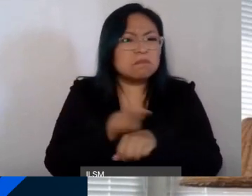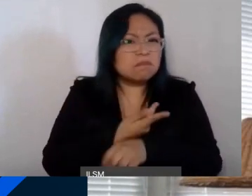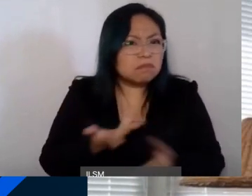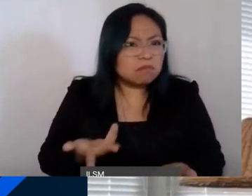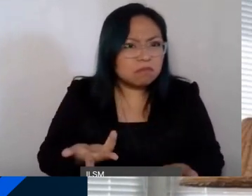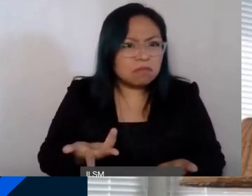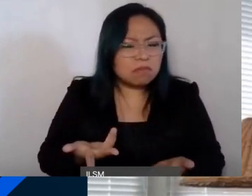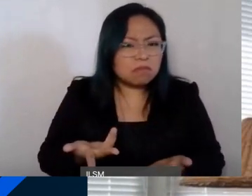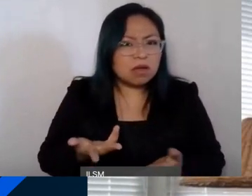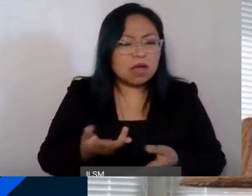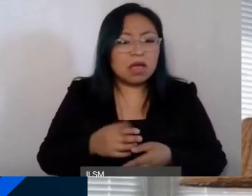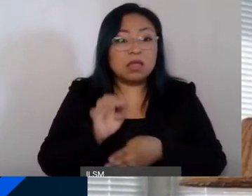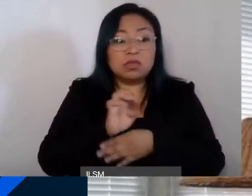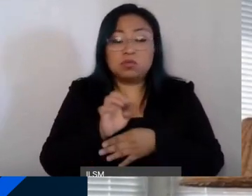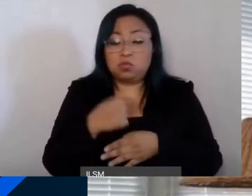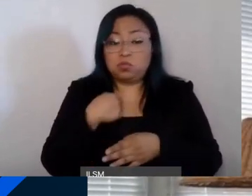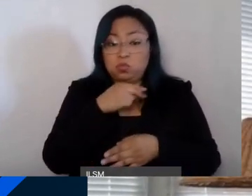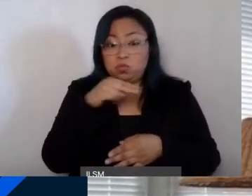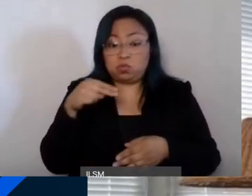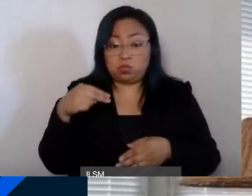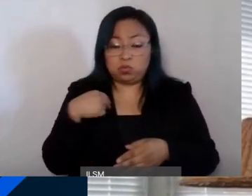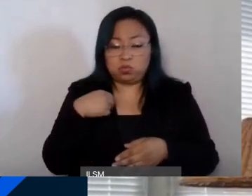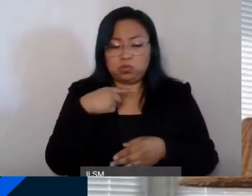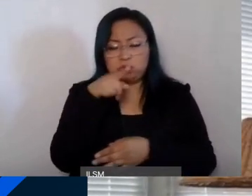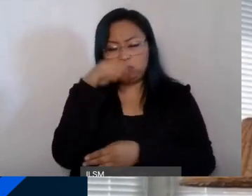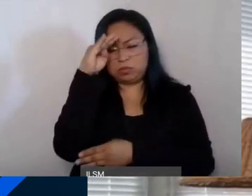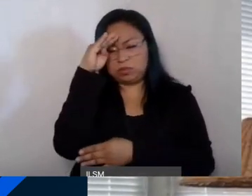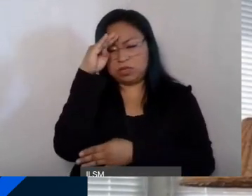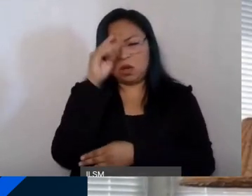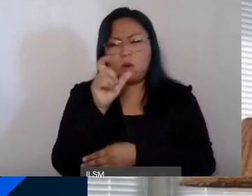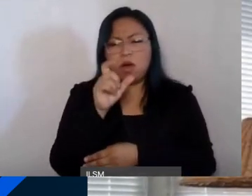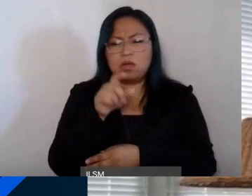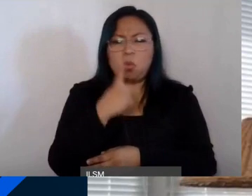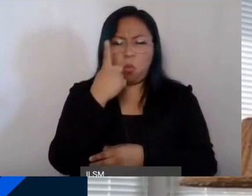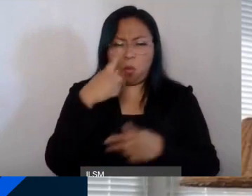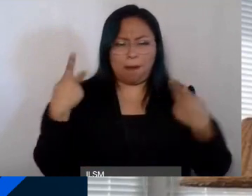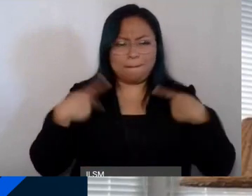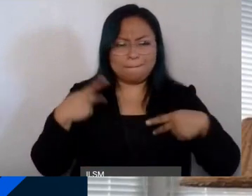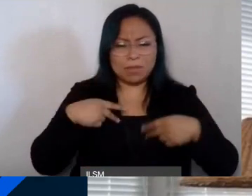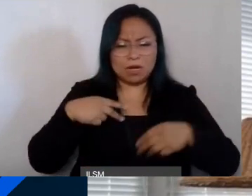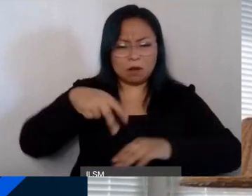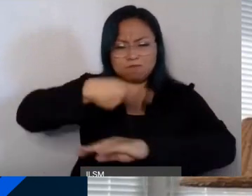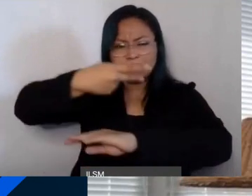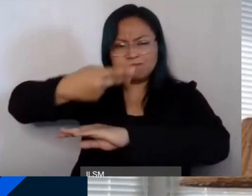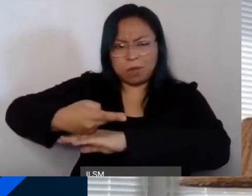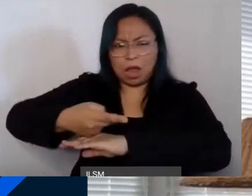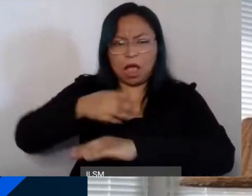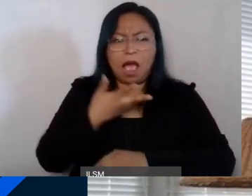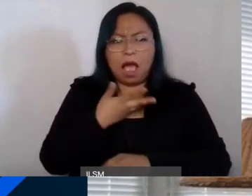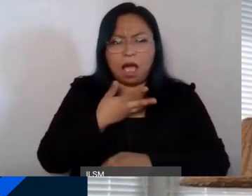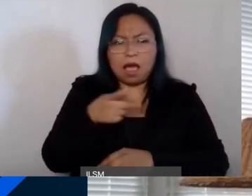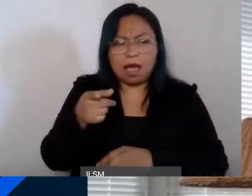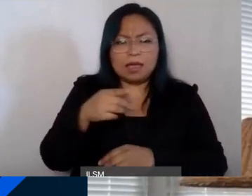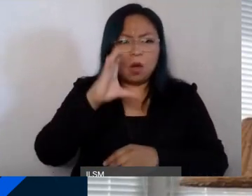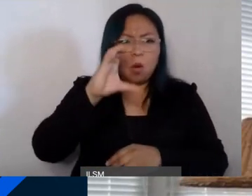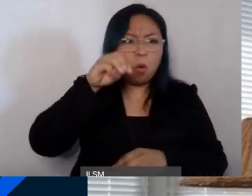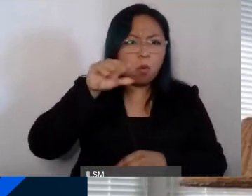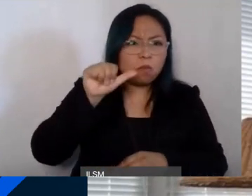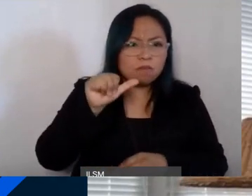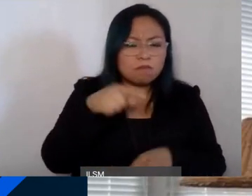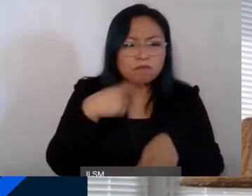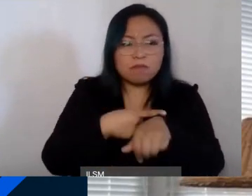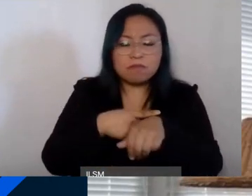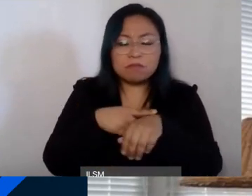seguimos las personas que están en coma muchas veces en coma irreversible y que luego vuelven en sí